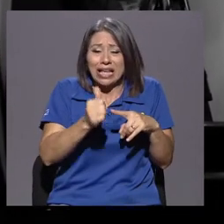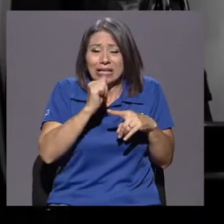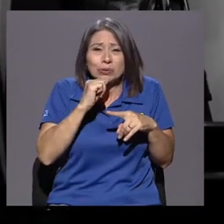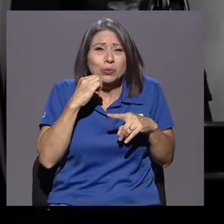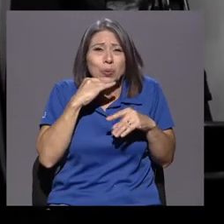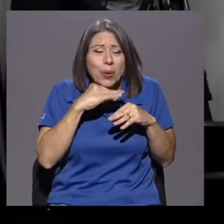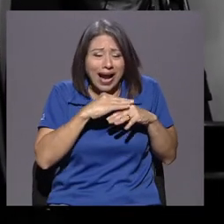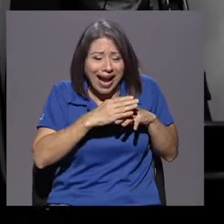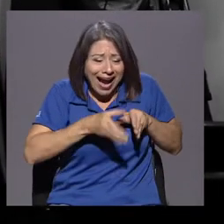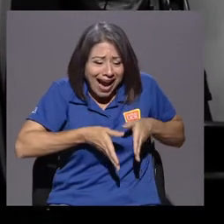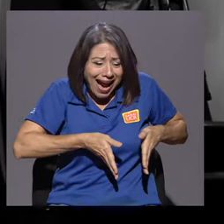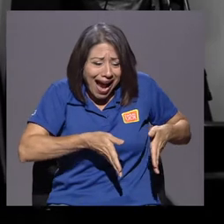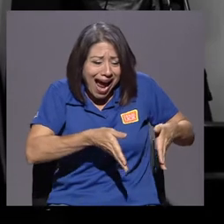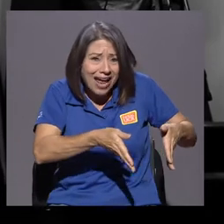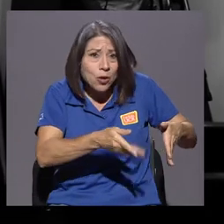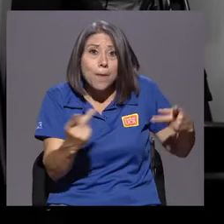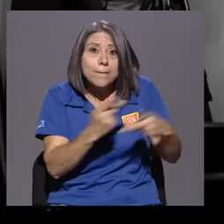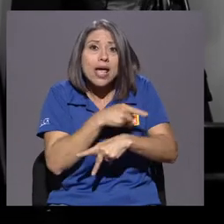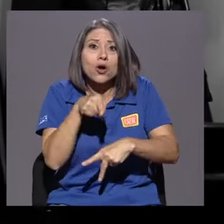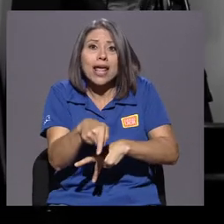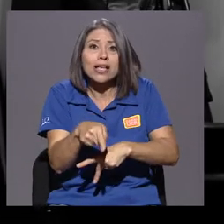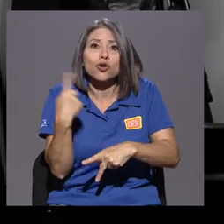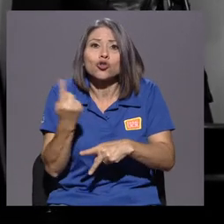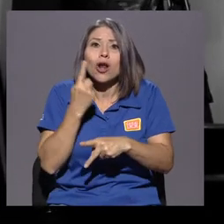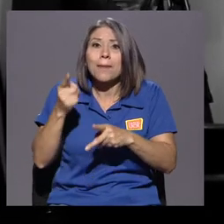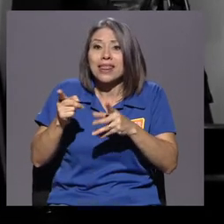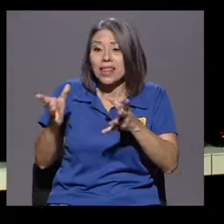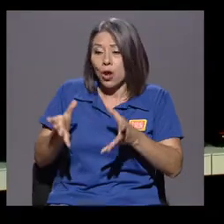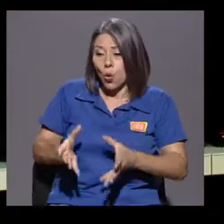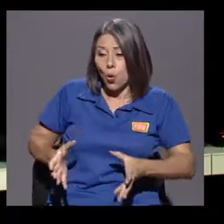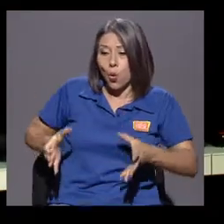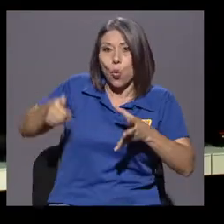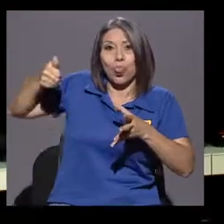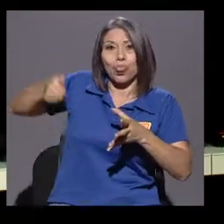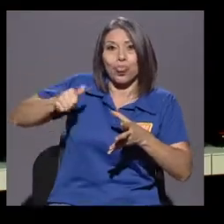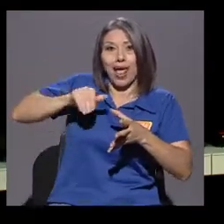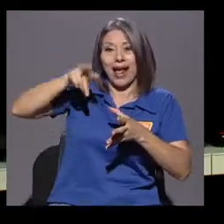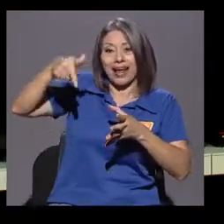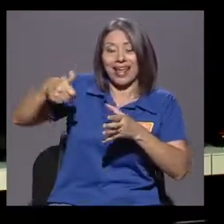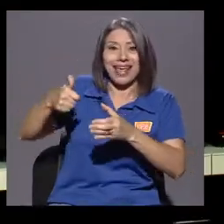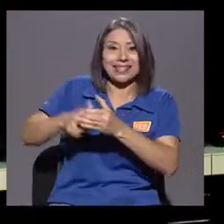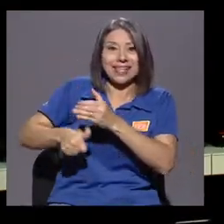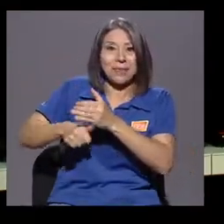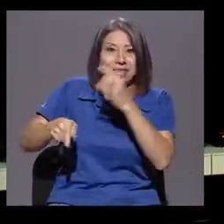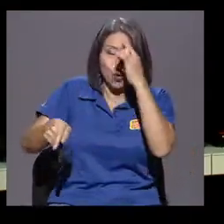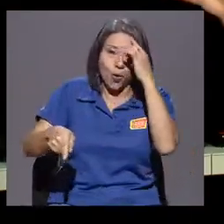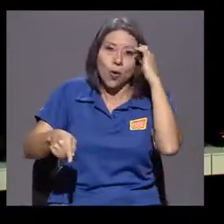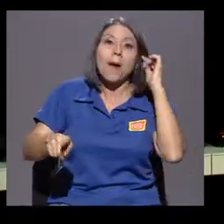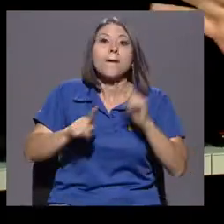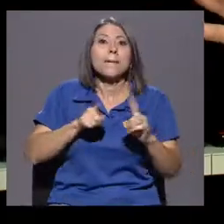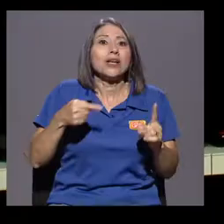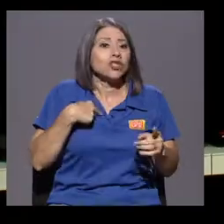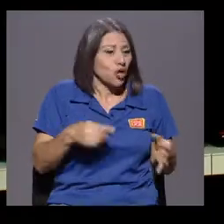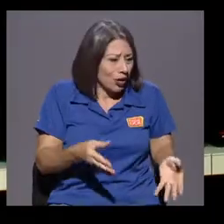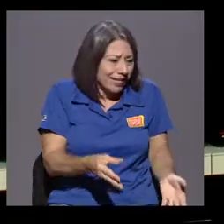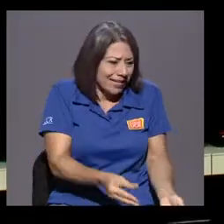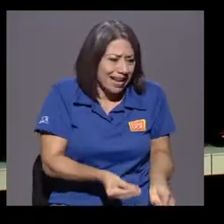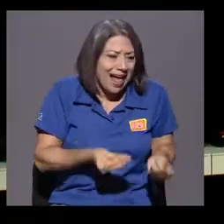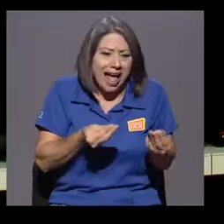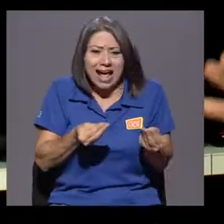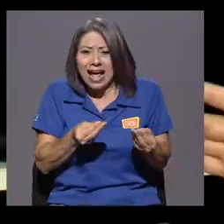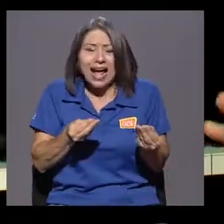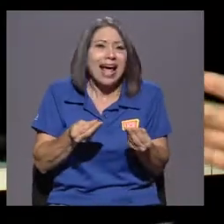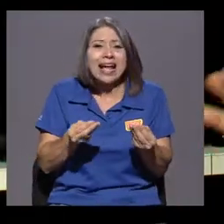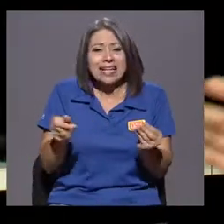verdad peor que eso y la alcé cuando pude todos los más rápidos but las se que la sometía a todo tipo de tratamientos me